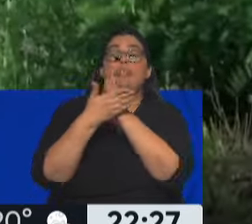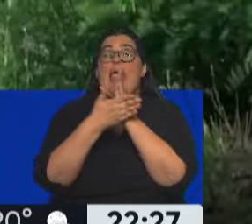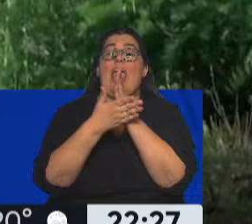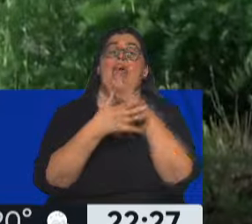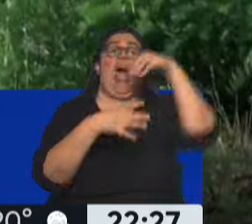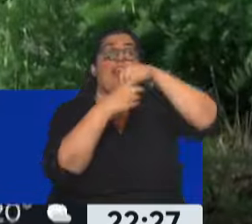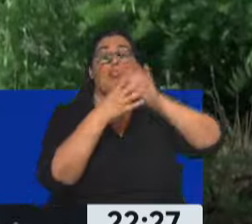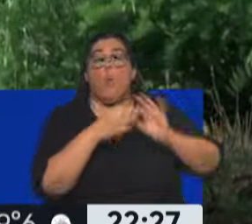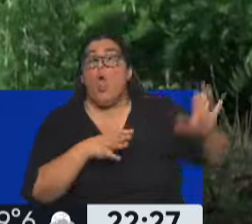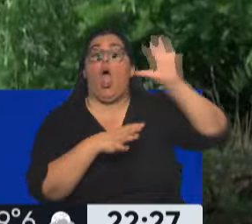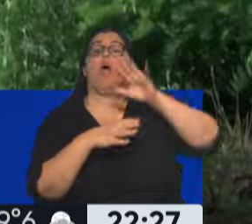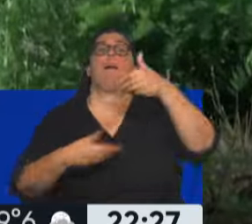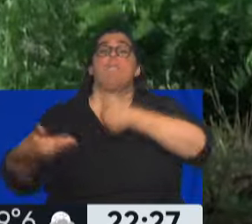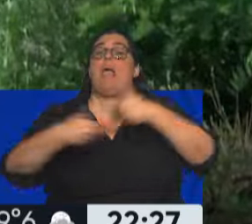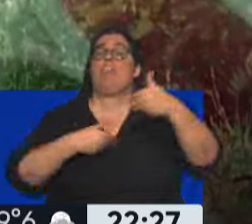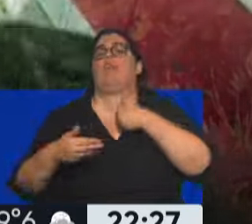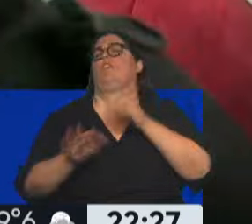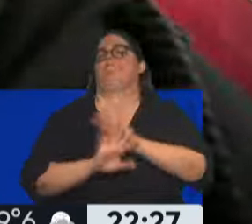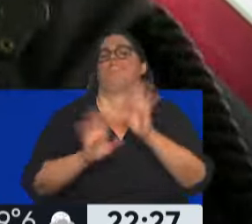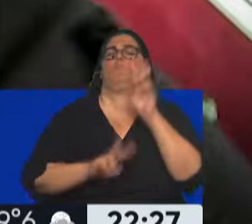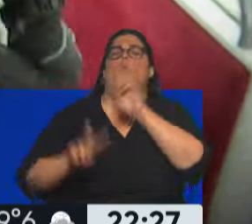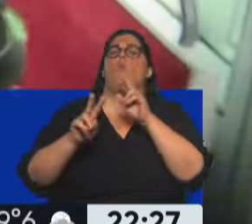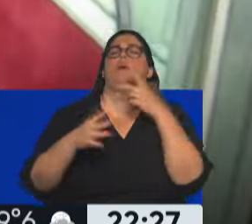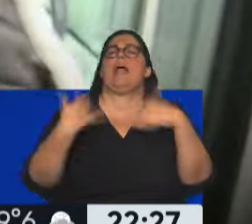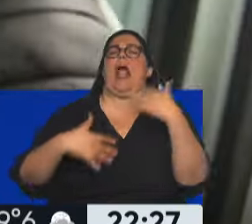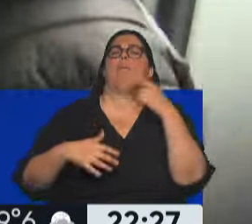y acelerar el proceso de deportación.